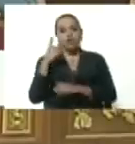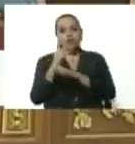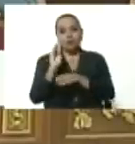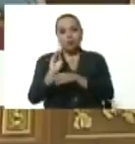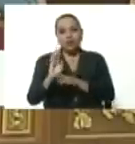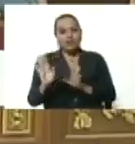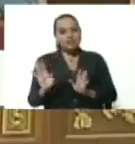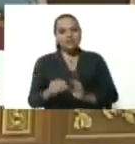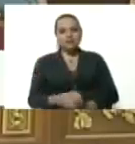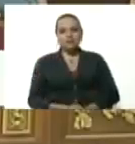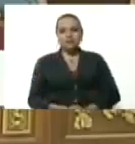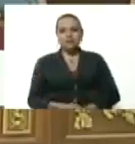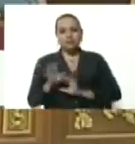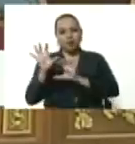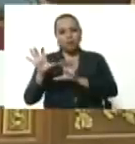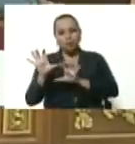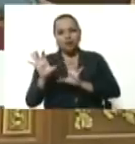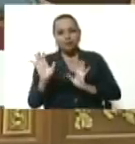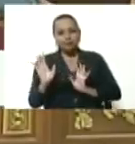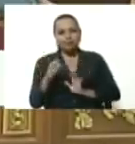pues.